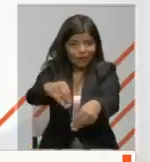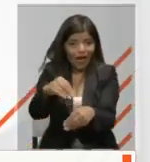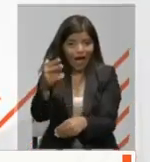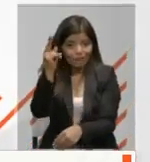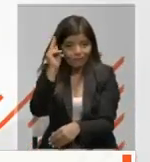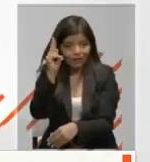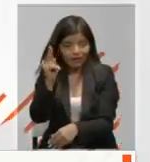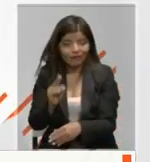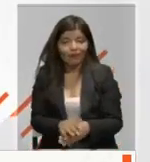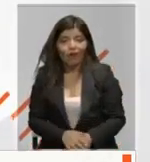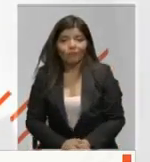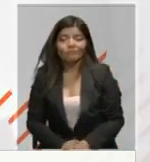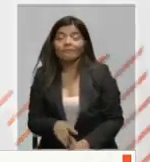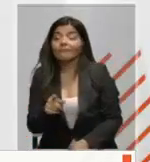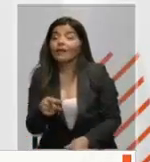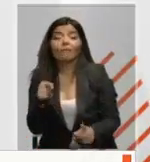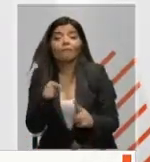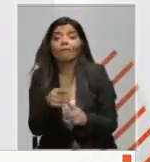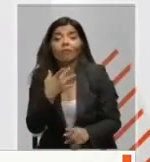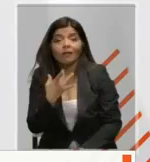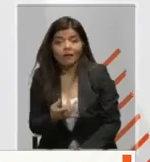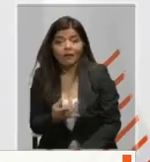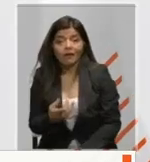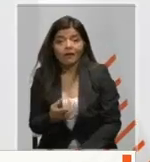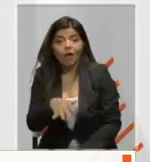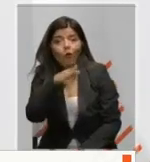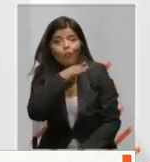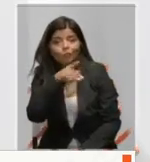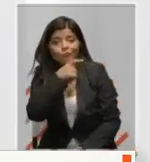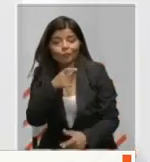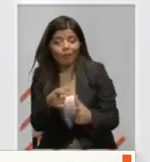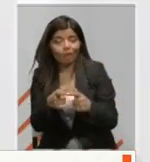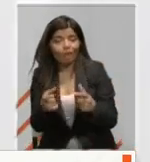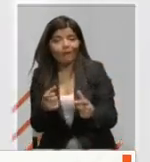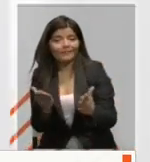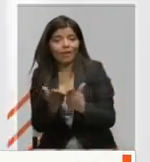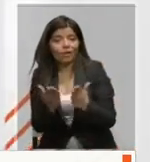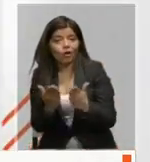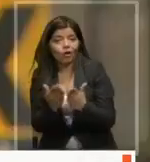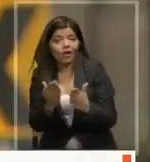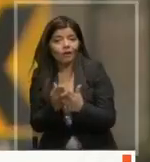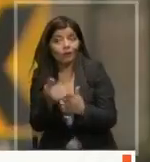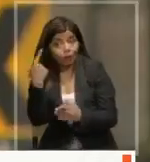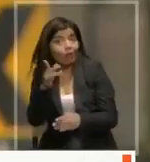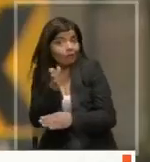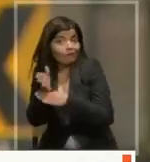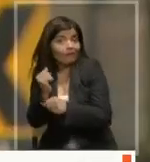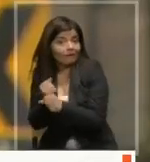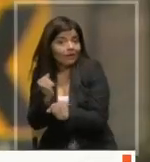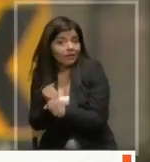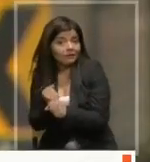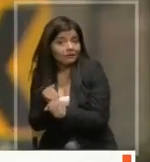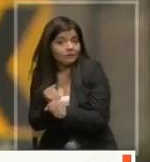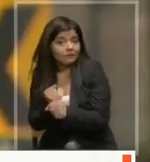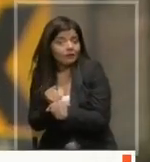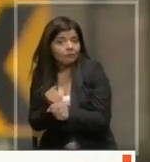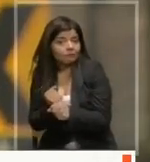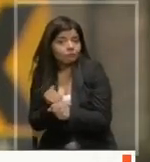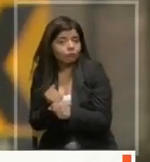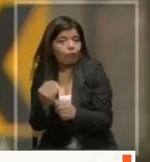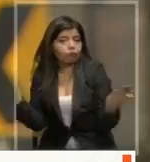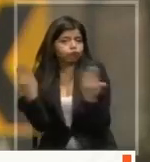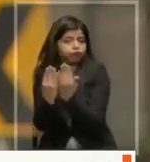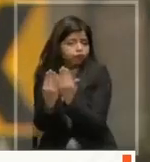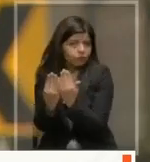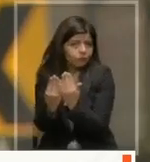debía bajarse. El motivo, porque usó su pase escolar un domingo para ir a trabajar. Cierra la puerta muy rápido, me dice que me va a llevar a la